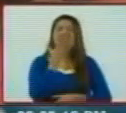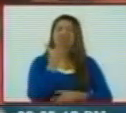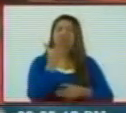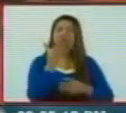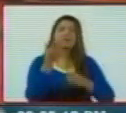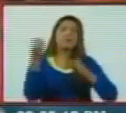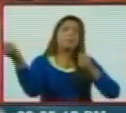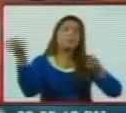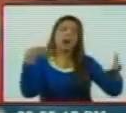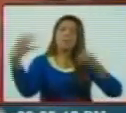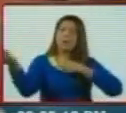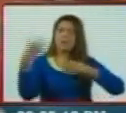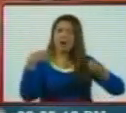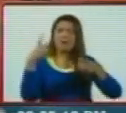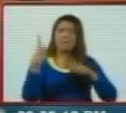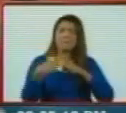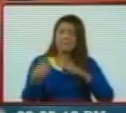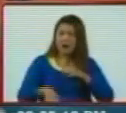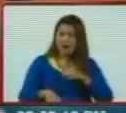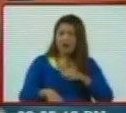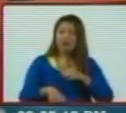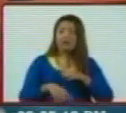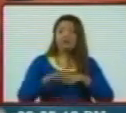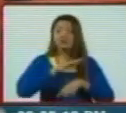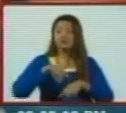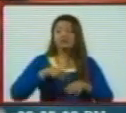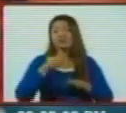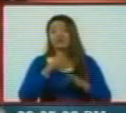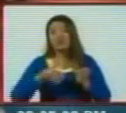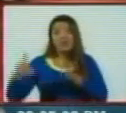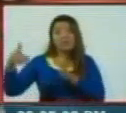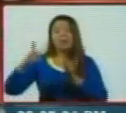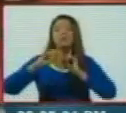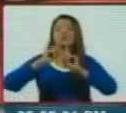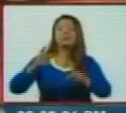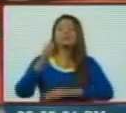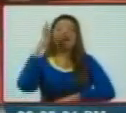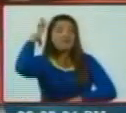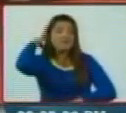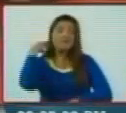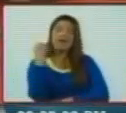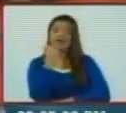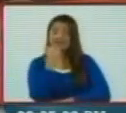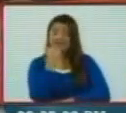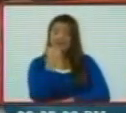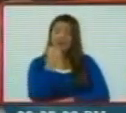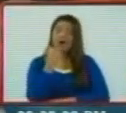no contaste con eso, cuando nos replegamos hacia la avenida Francisco de Miranda, dejaron